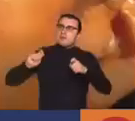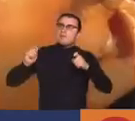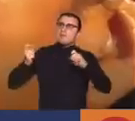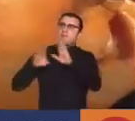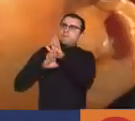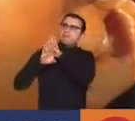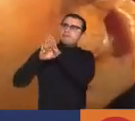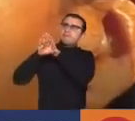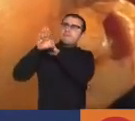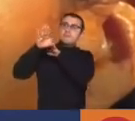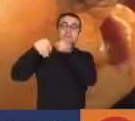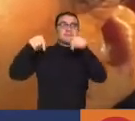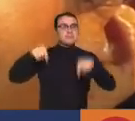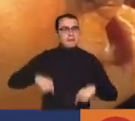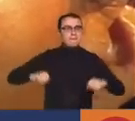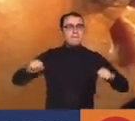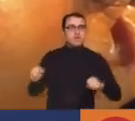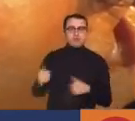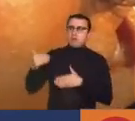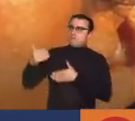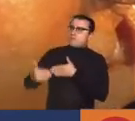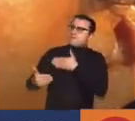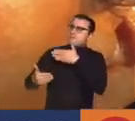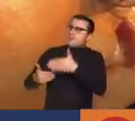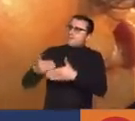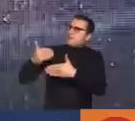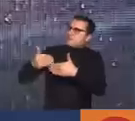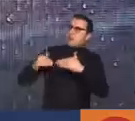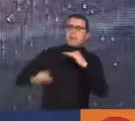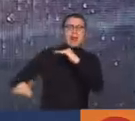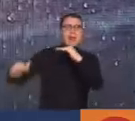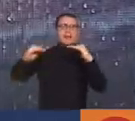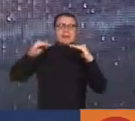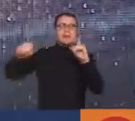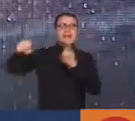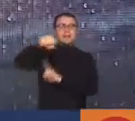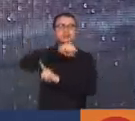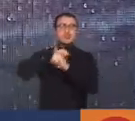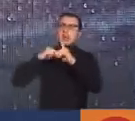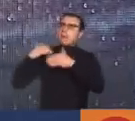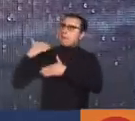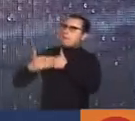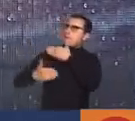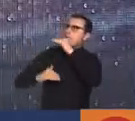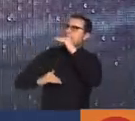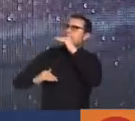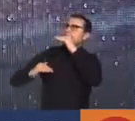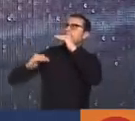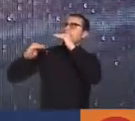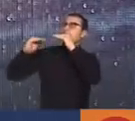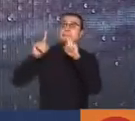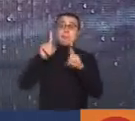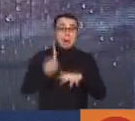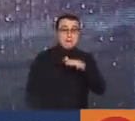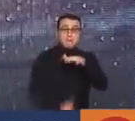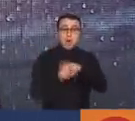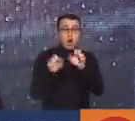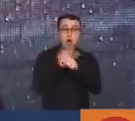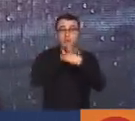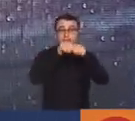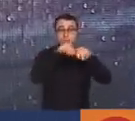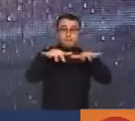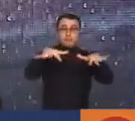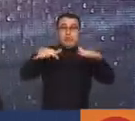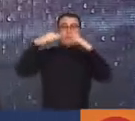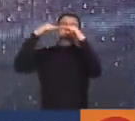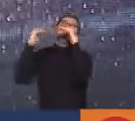unos niveles cada vez mejores de equidad social, pero se vino al traste con eso. Y ahora tenemos